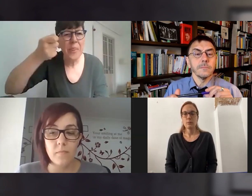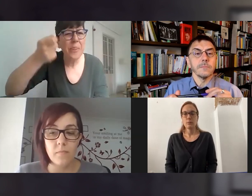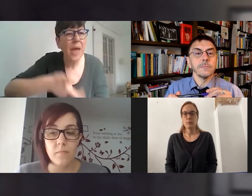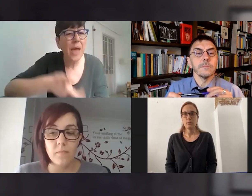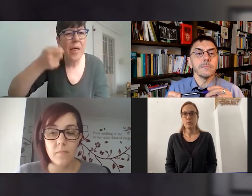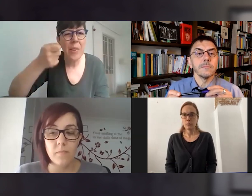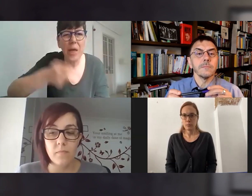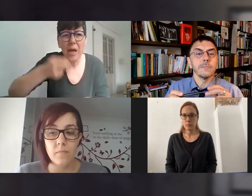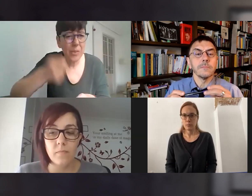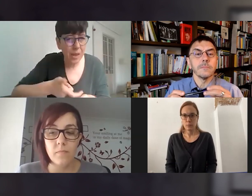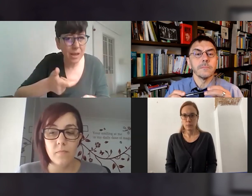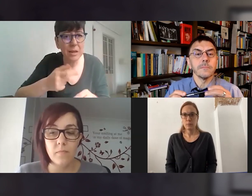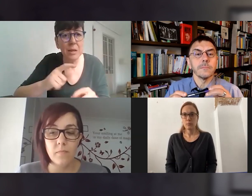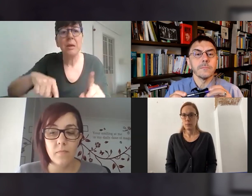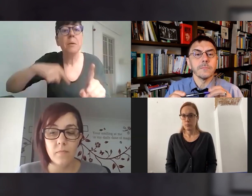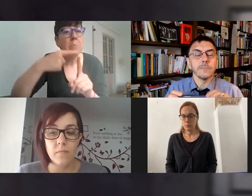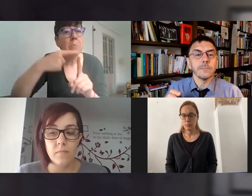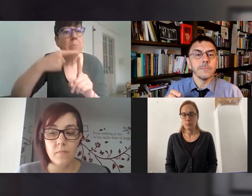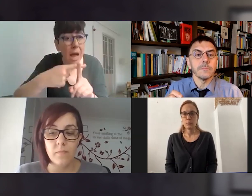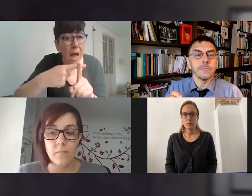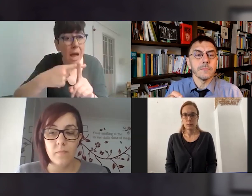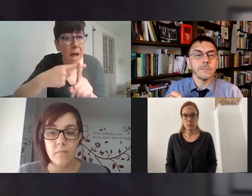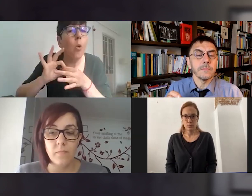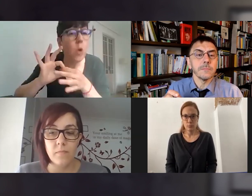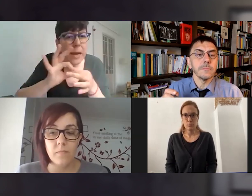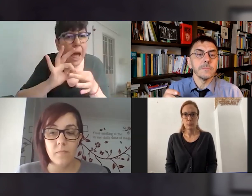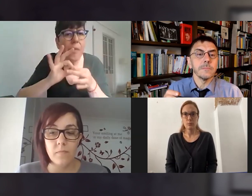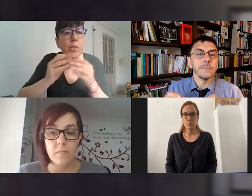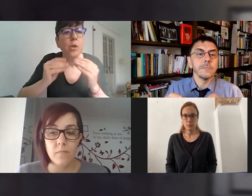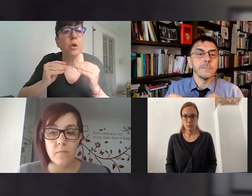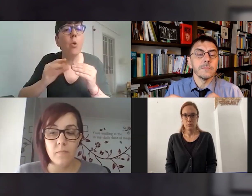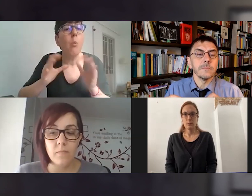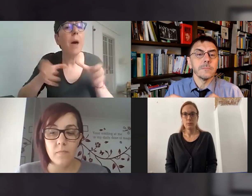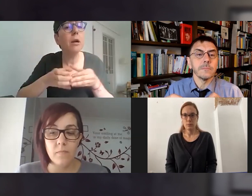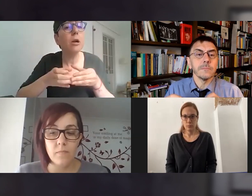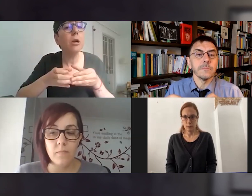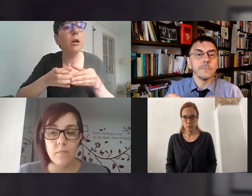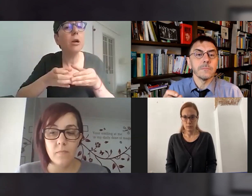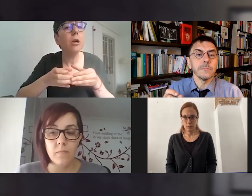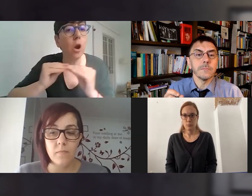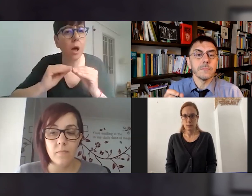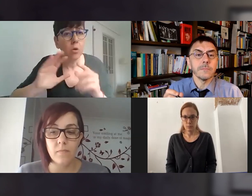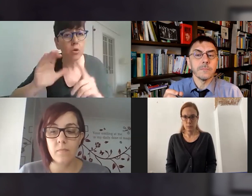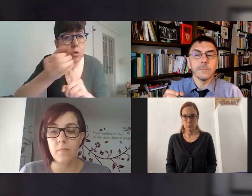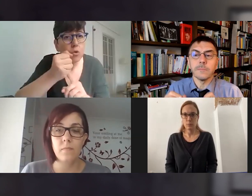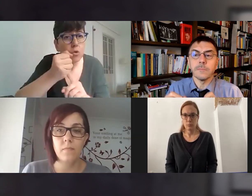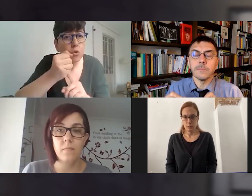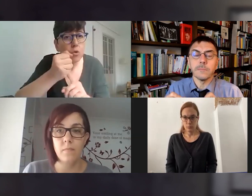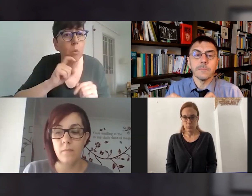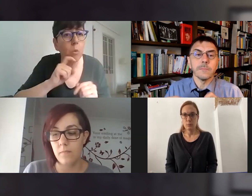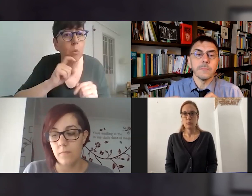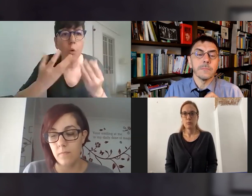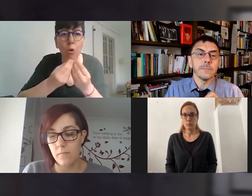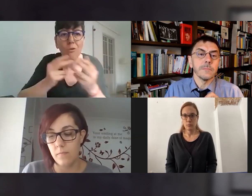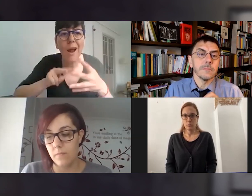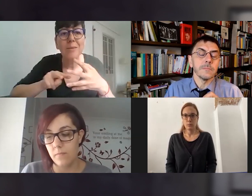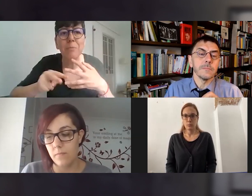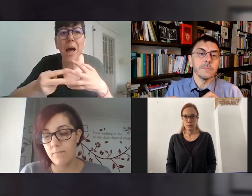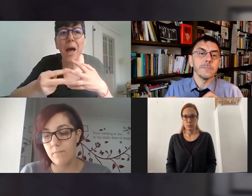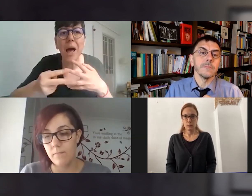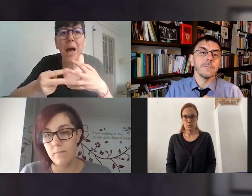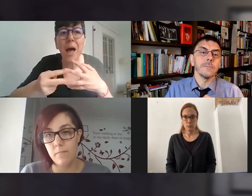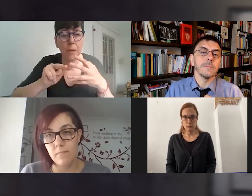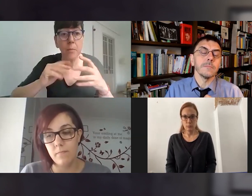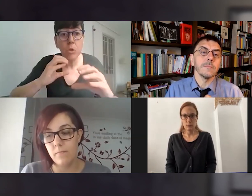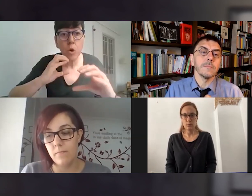y de dónde venimos. Yo creo que esto es lo que va a dar sentido a nuestro trabajo y a nuestra labor. Seguir apostando